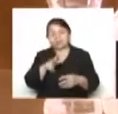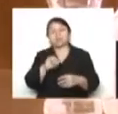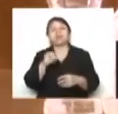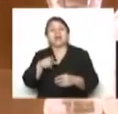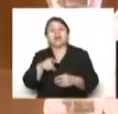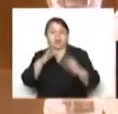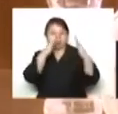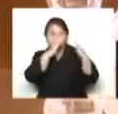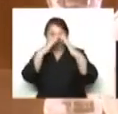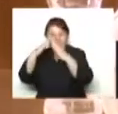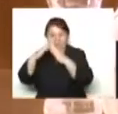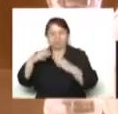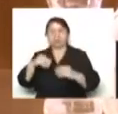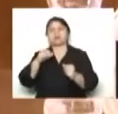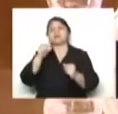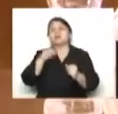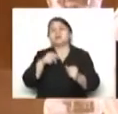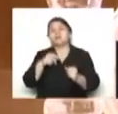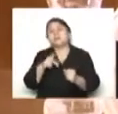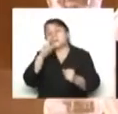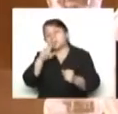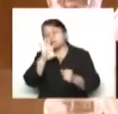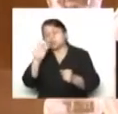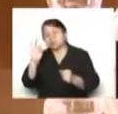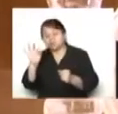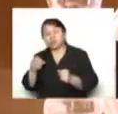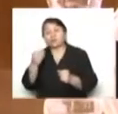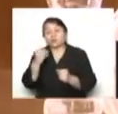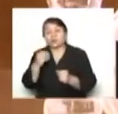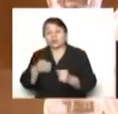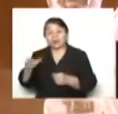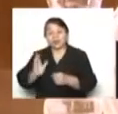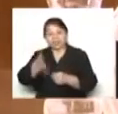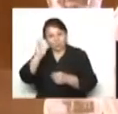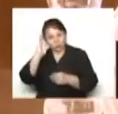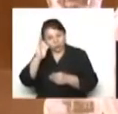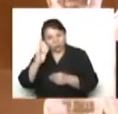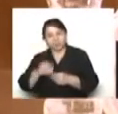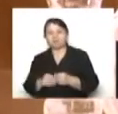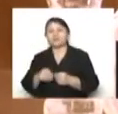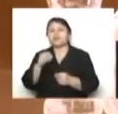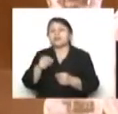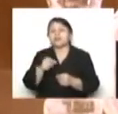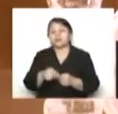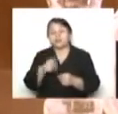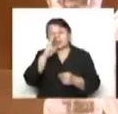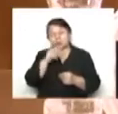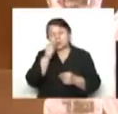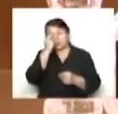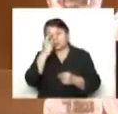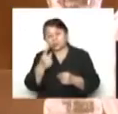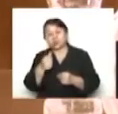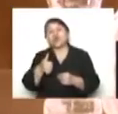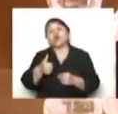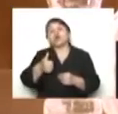1.500 destinados a rutas de manera tal que el presupuesto original previsto para el 2021 de 6 mil 800 millones